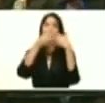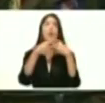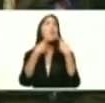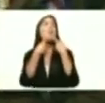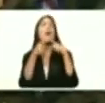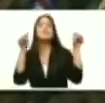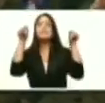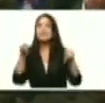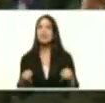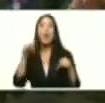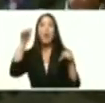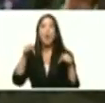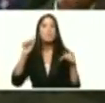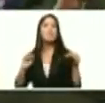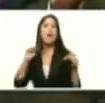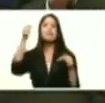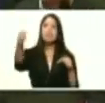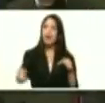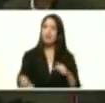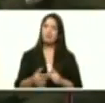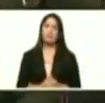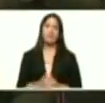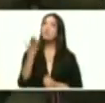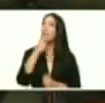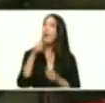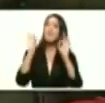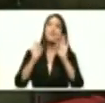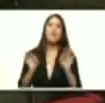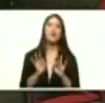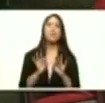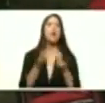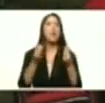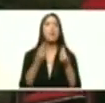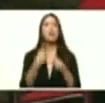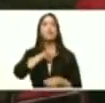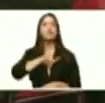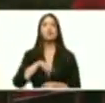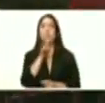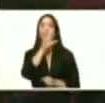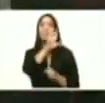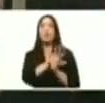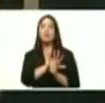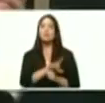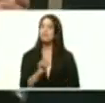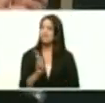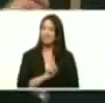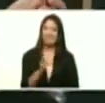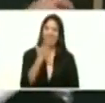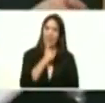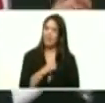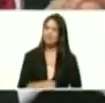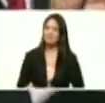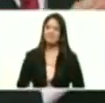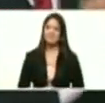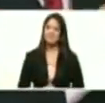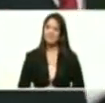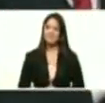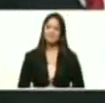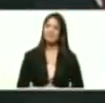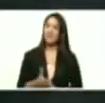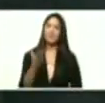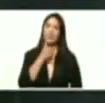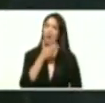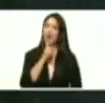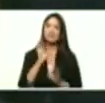a decir hoy y mañana. No hay forma que nos callen la voz. No hay forma. No